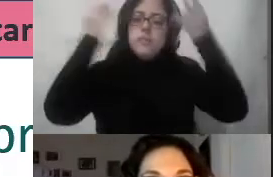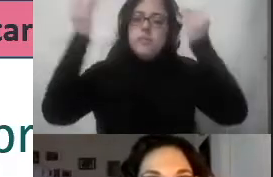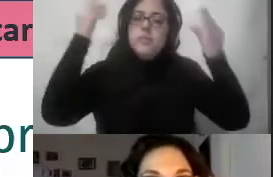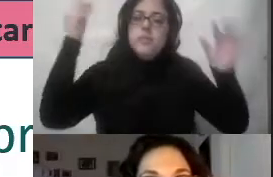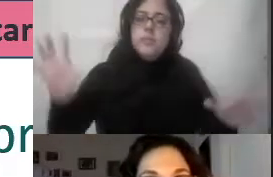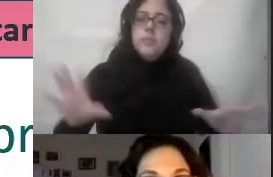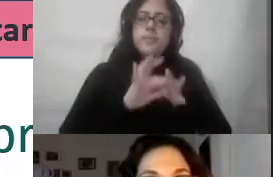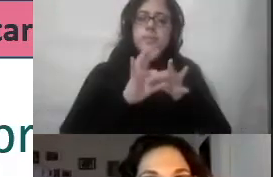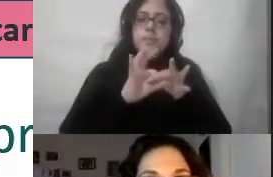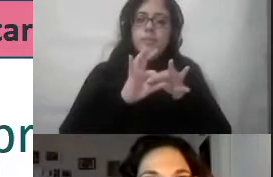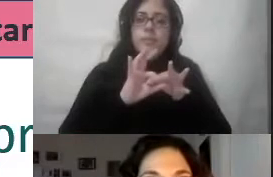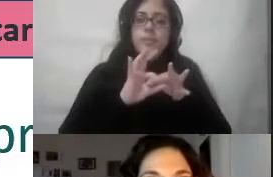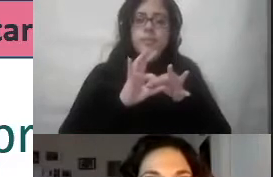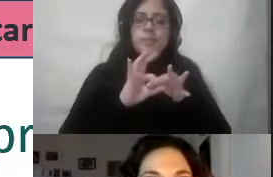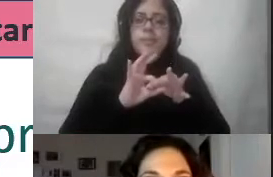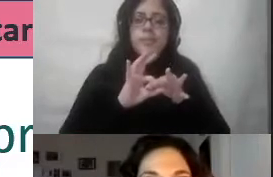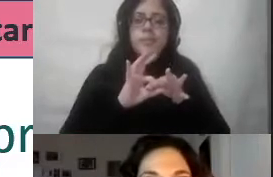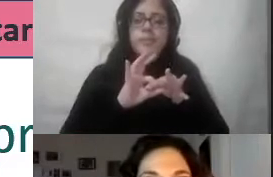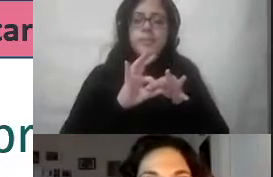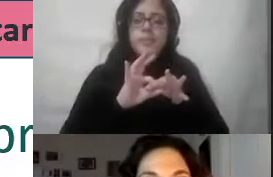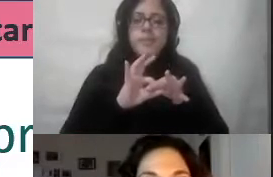vinculados